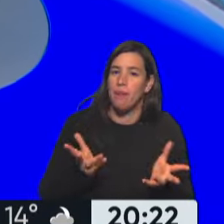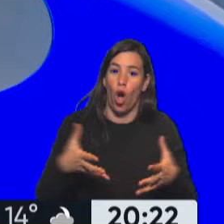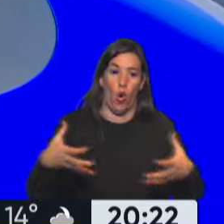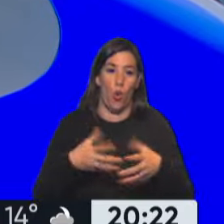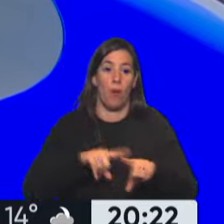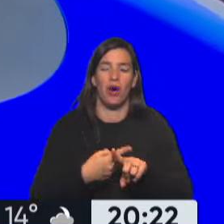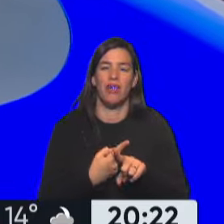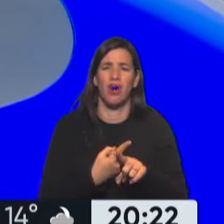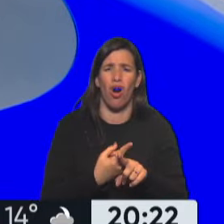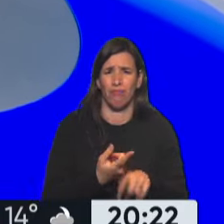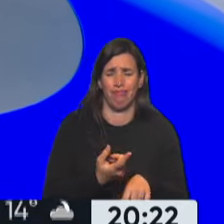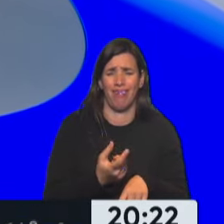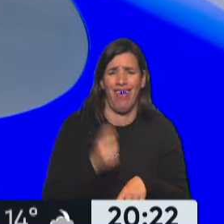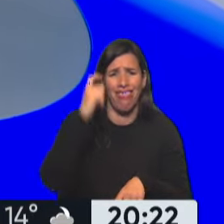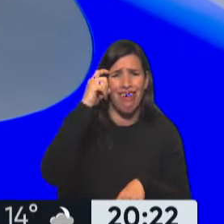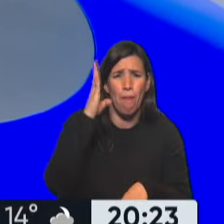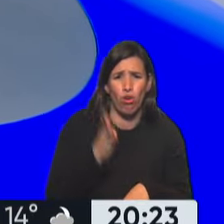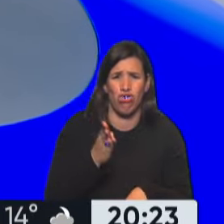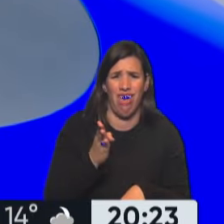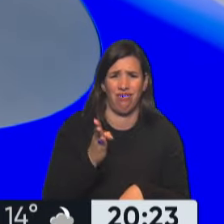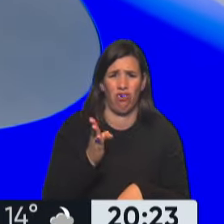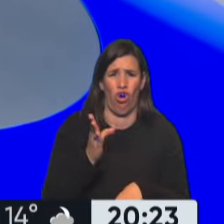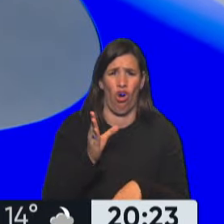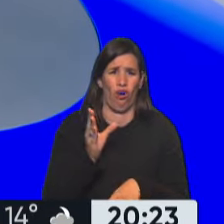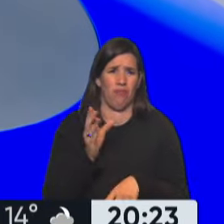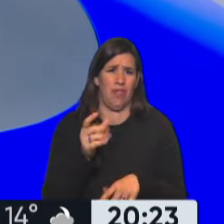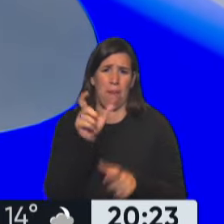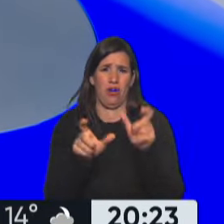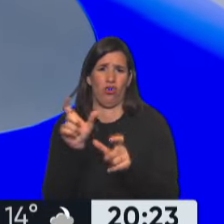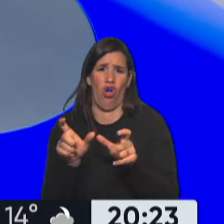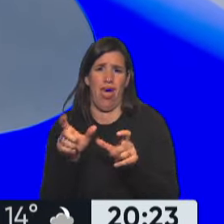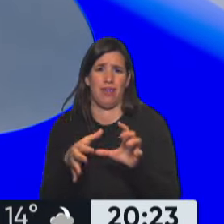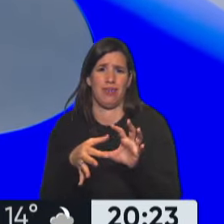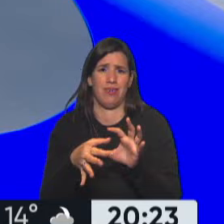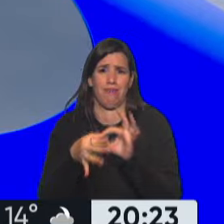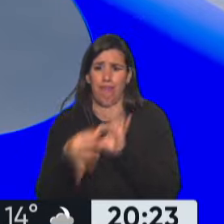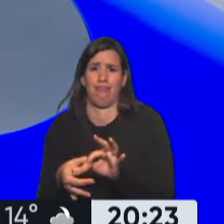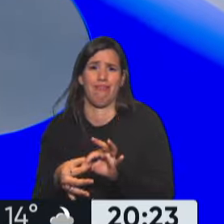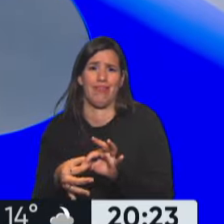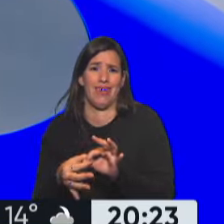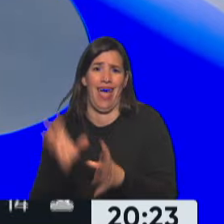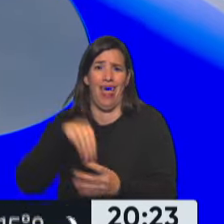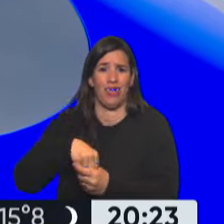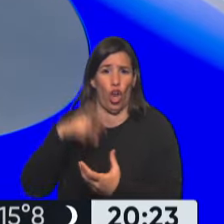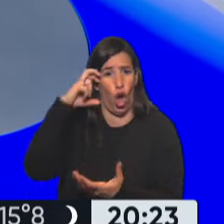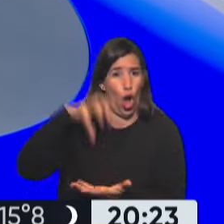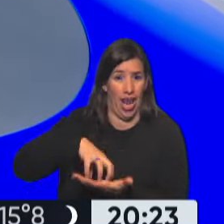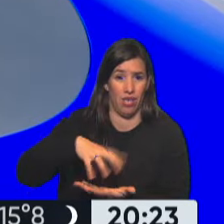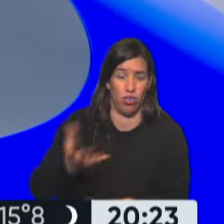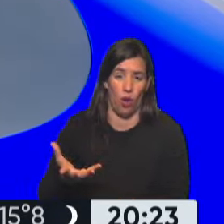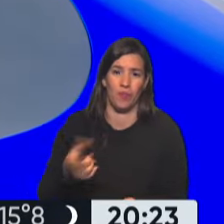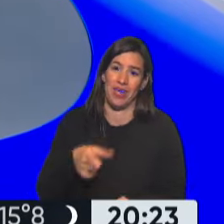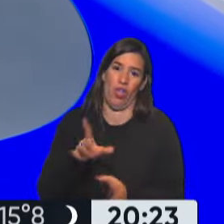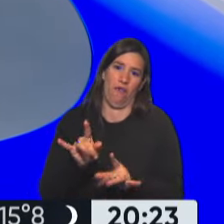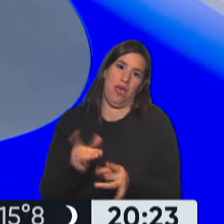10% propio del Congreso de la nación y es una cifra muy difícil como para gobernar en un país que no